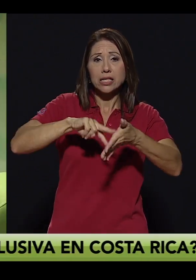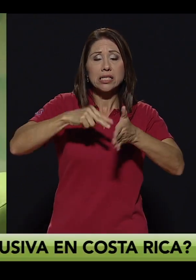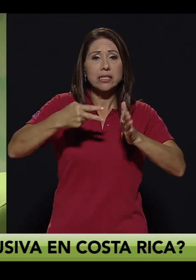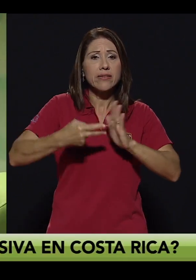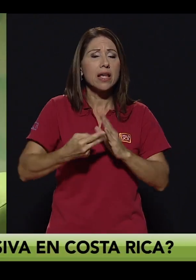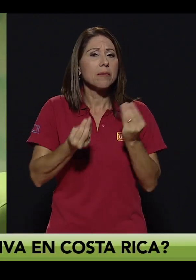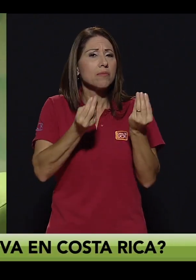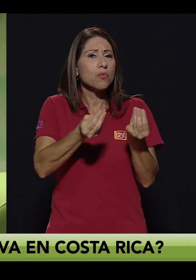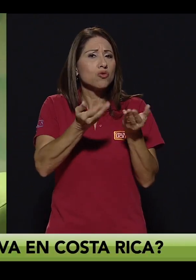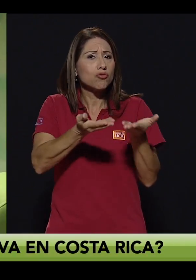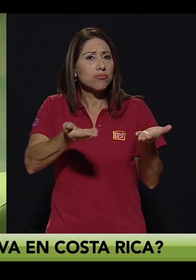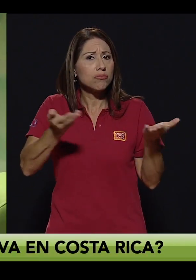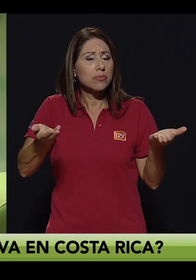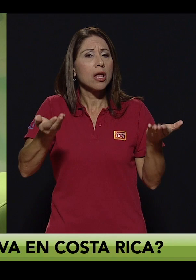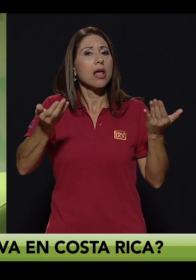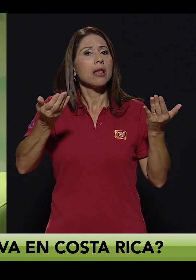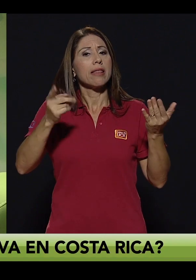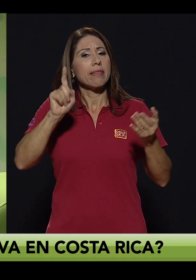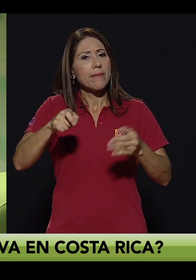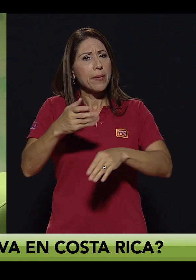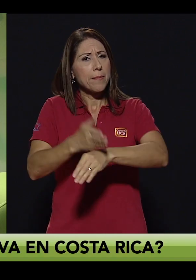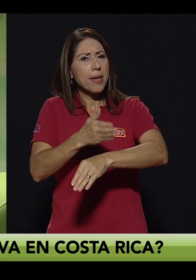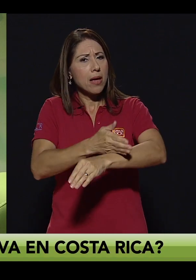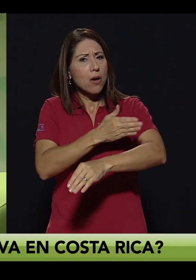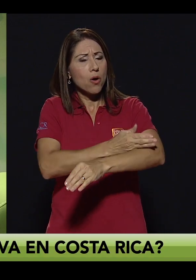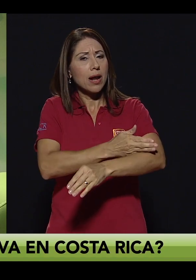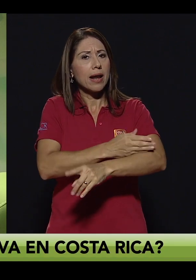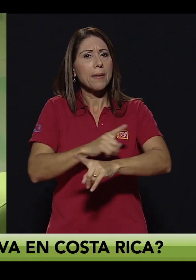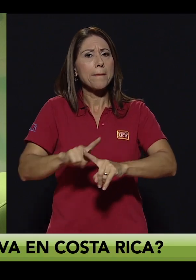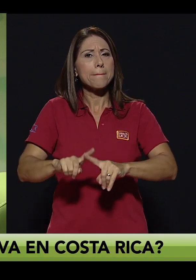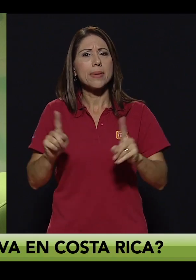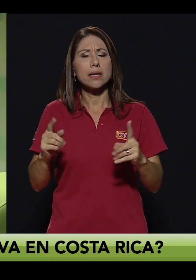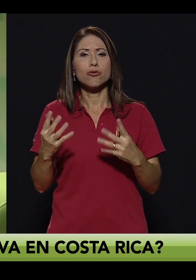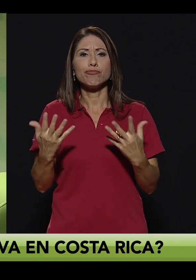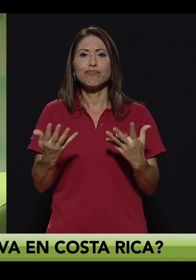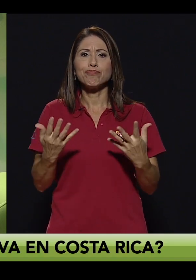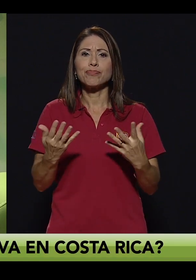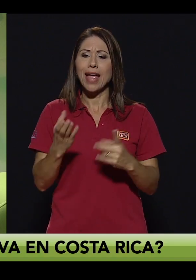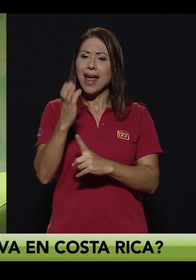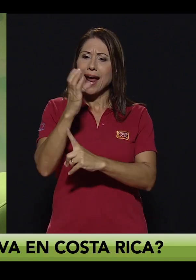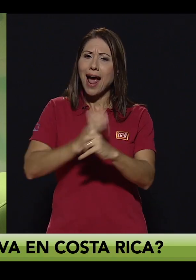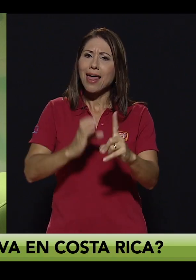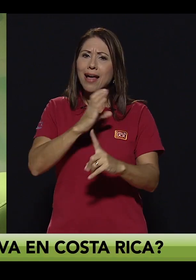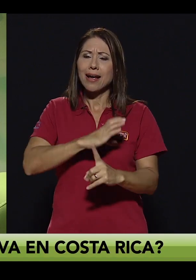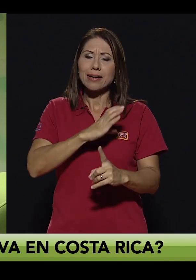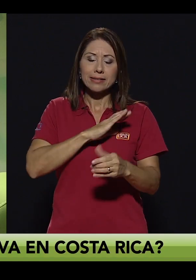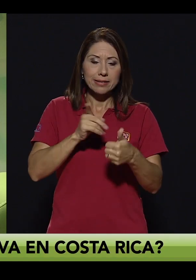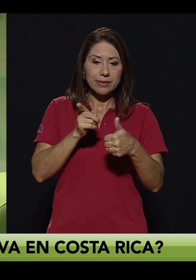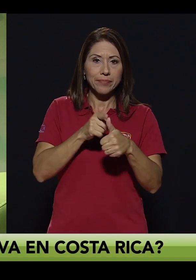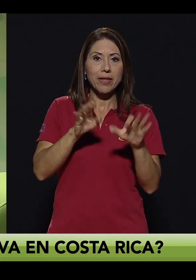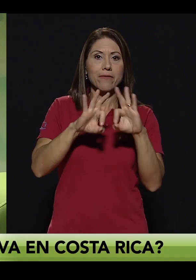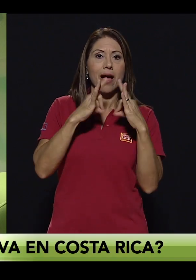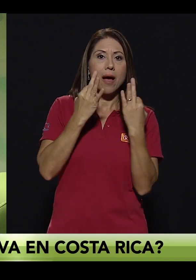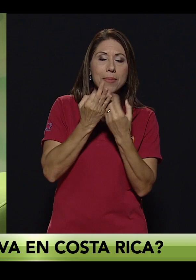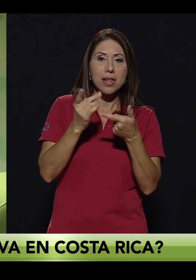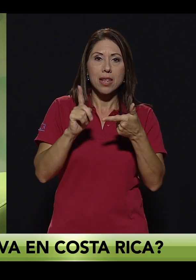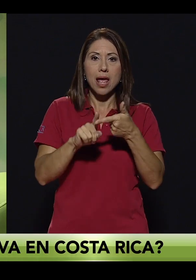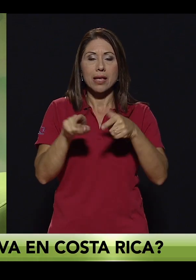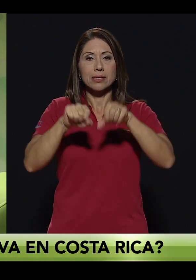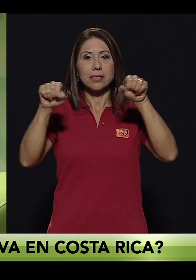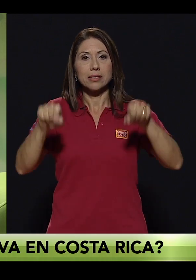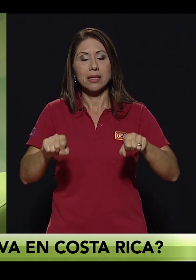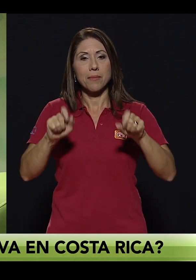muchos aspectos que todavía hay que mejorar pero entonces cap cada elemento la familia el sistema